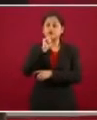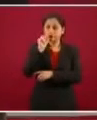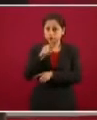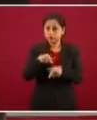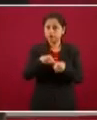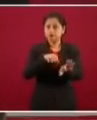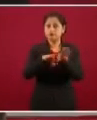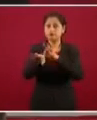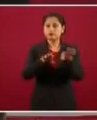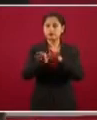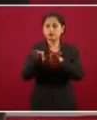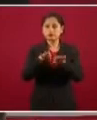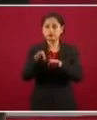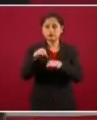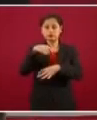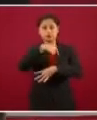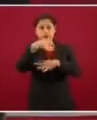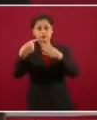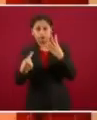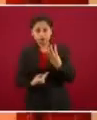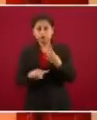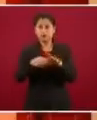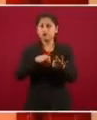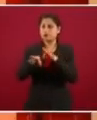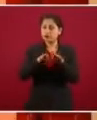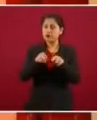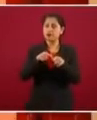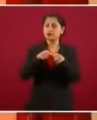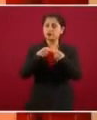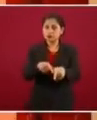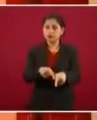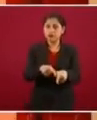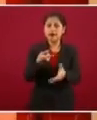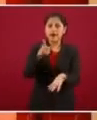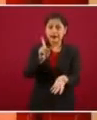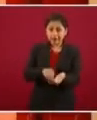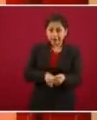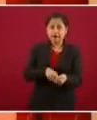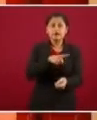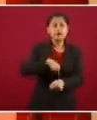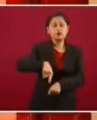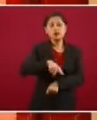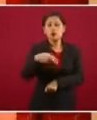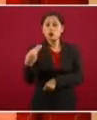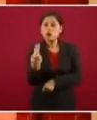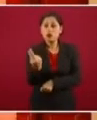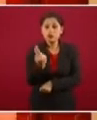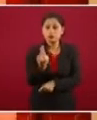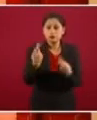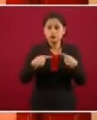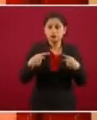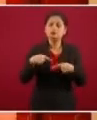suspensión pueda tener efectos irreversibles para su continuación. Esta es la lista de las actividades